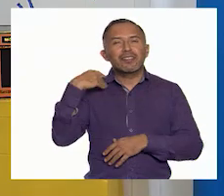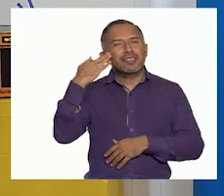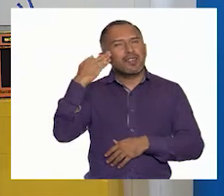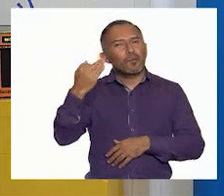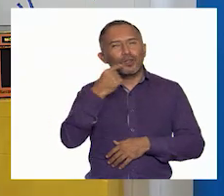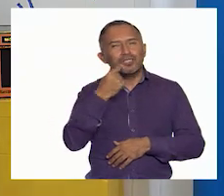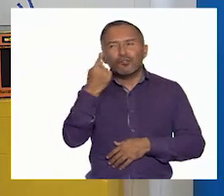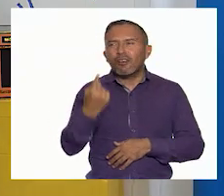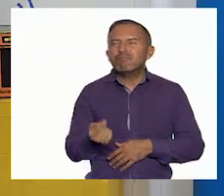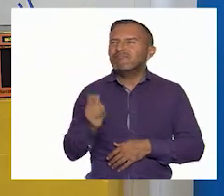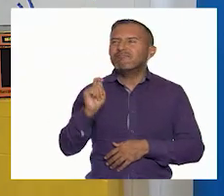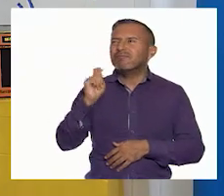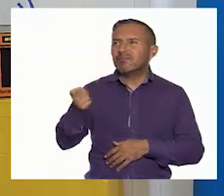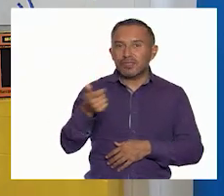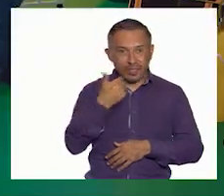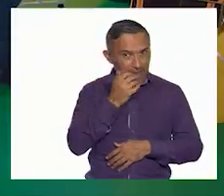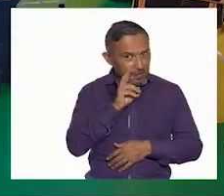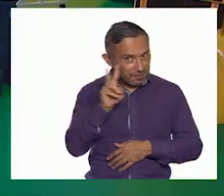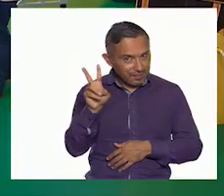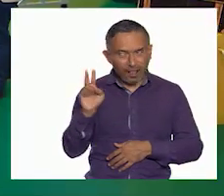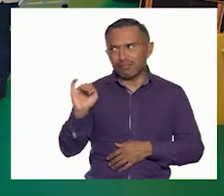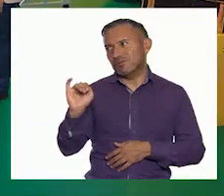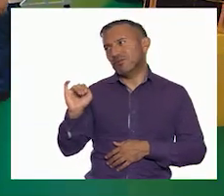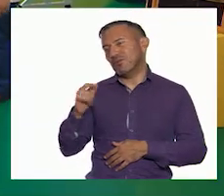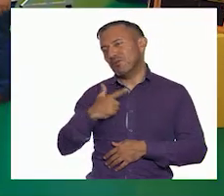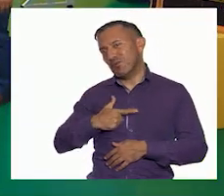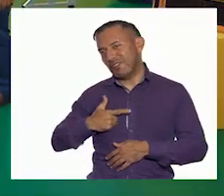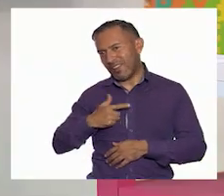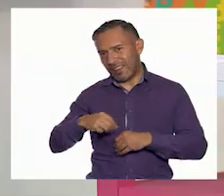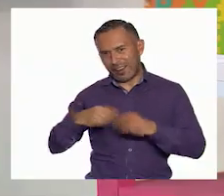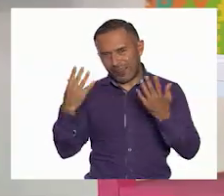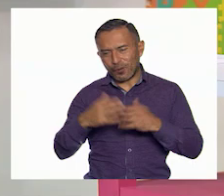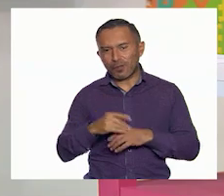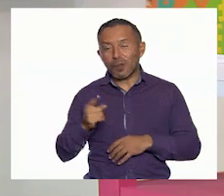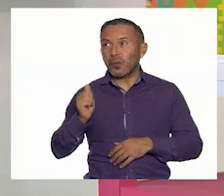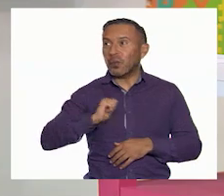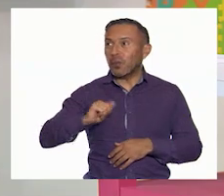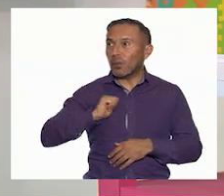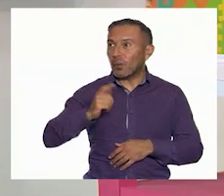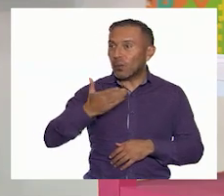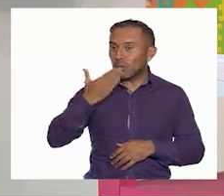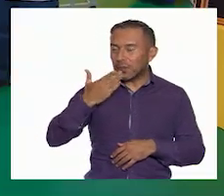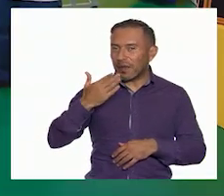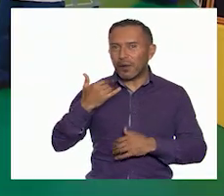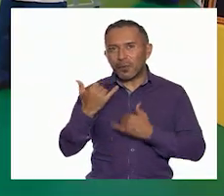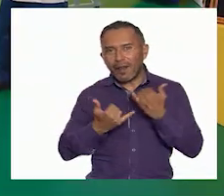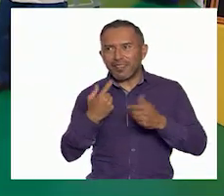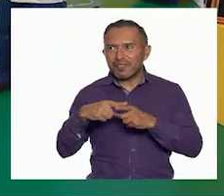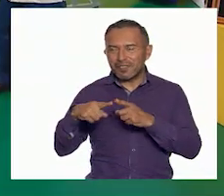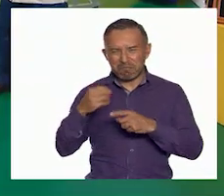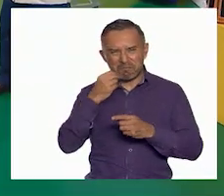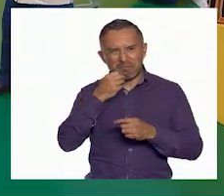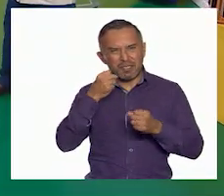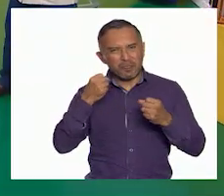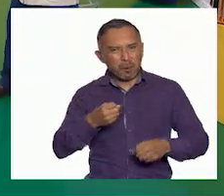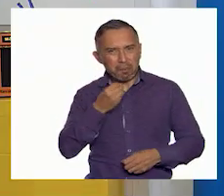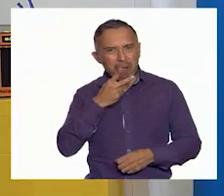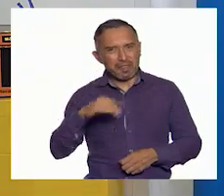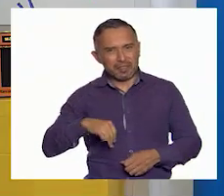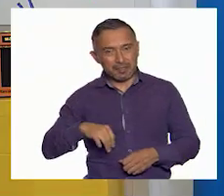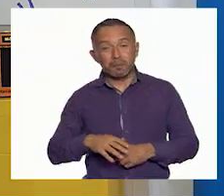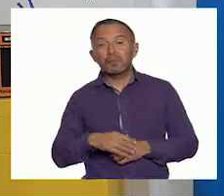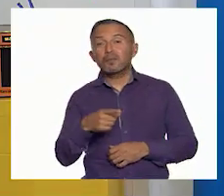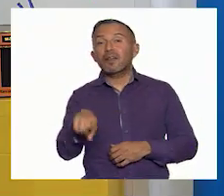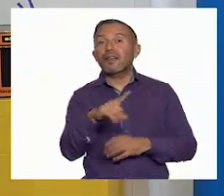¿Te gustaría escucharlas, Pili? Ay, por supuesto que sí, seguramente son muy interesantes las cosas que hacían. Ustedes en casa pongan mucha atención,